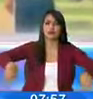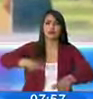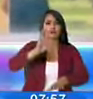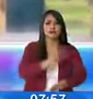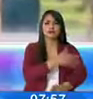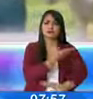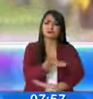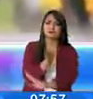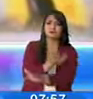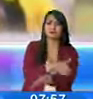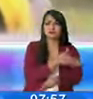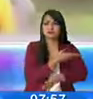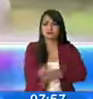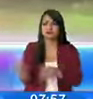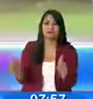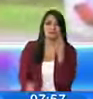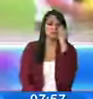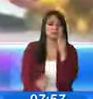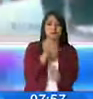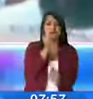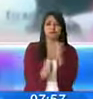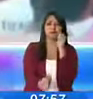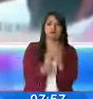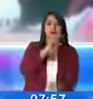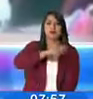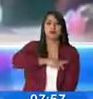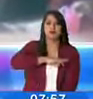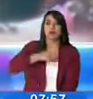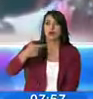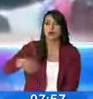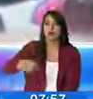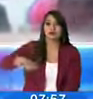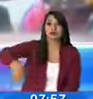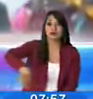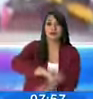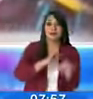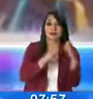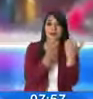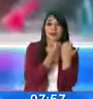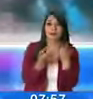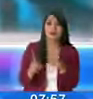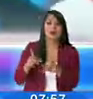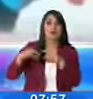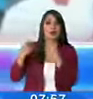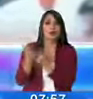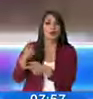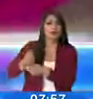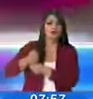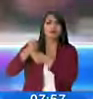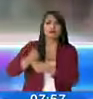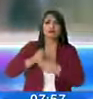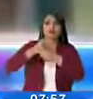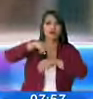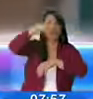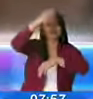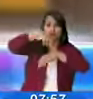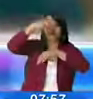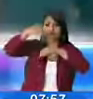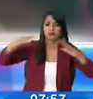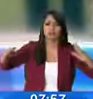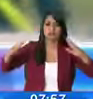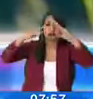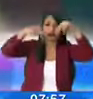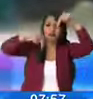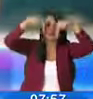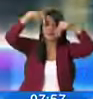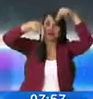música armonizada por la banda del municipio de Loja. Recorren el estadio y luego un grupo de jinetes realiza piruetas como pirámides sobre los